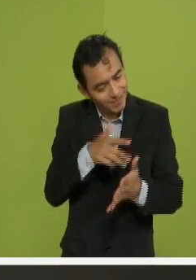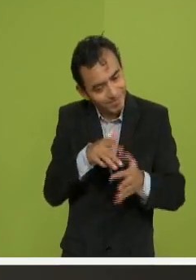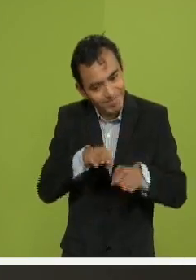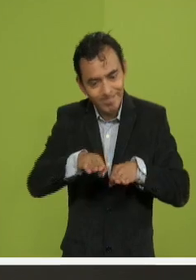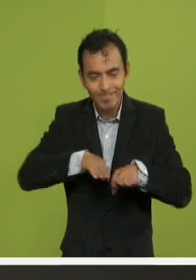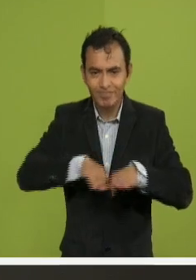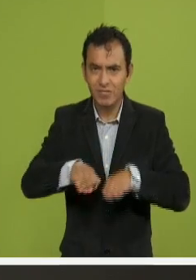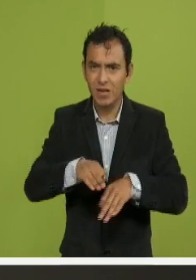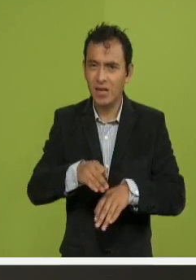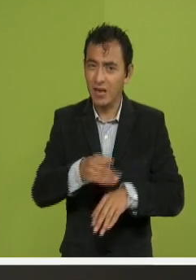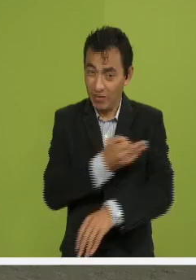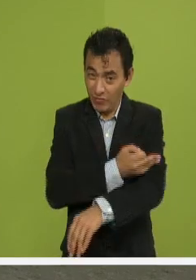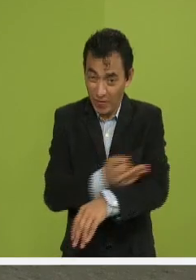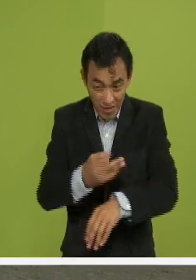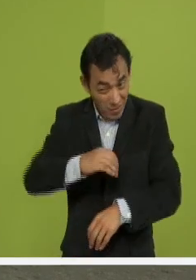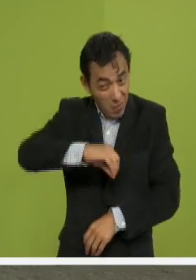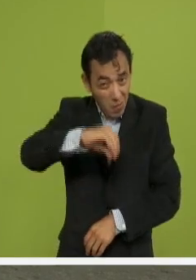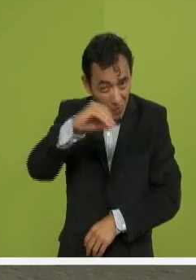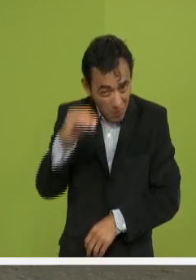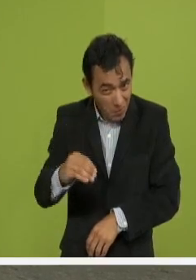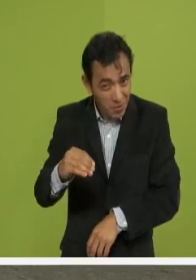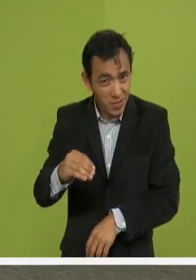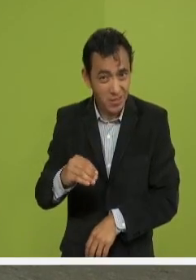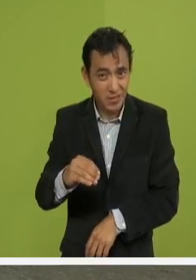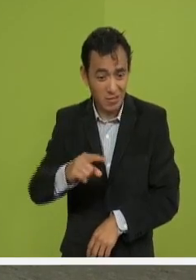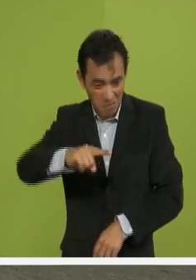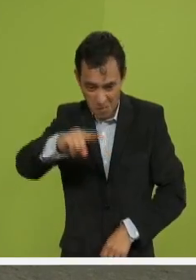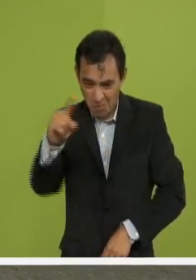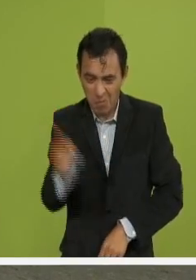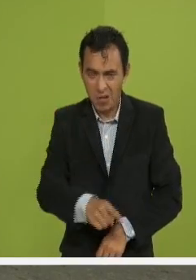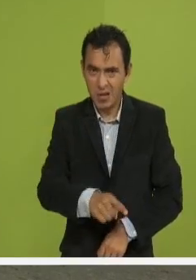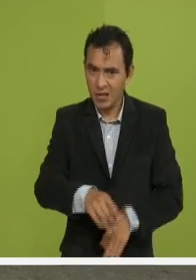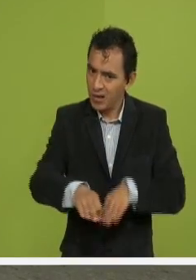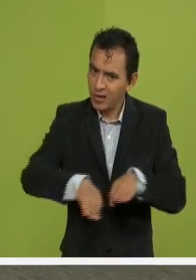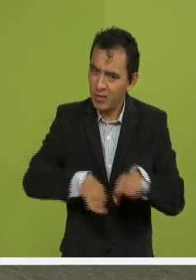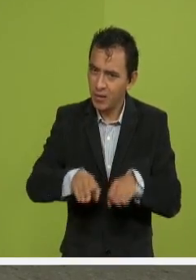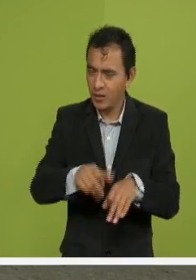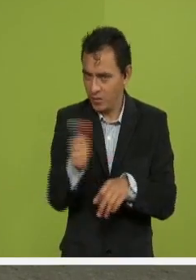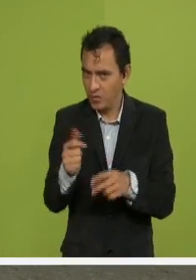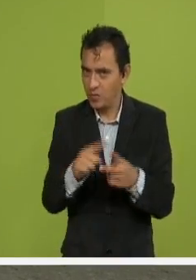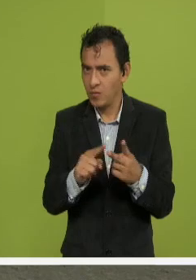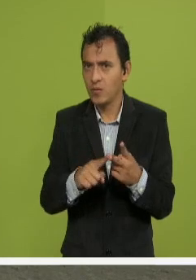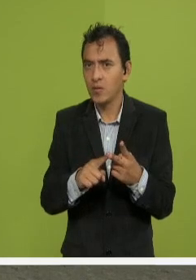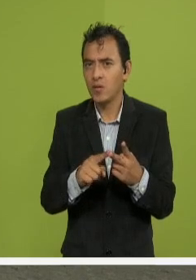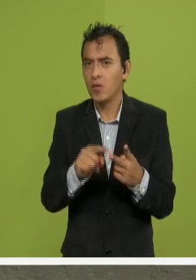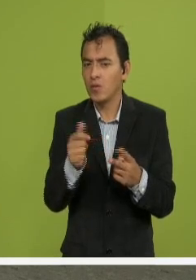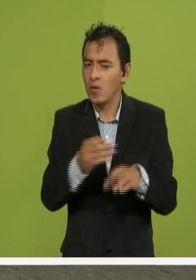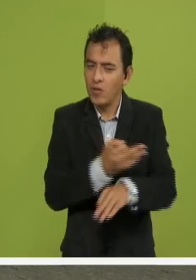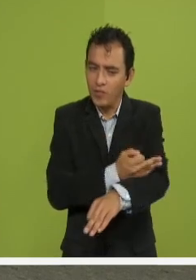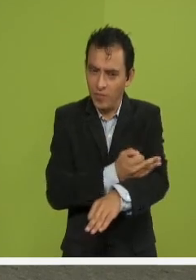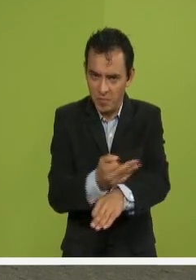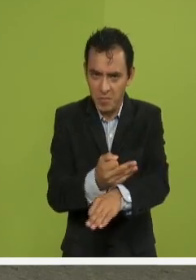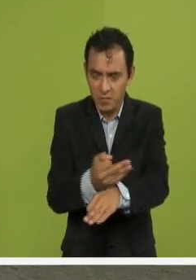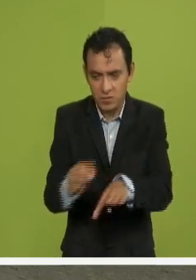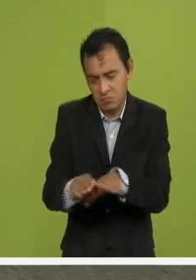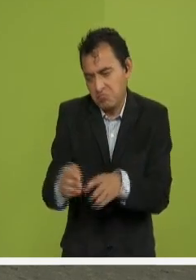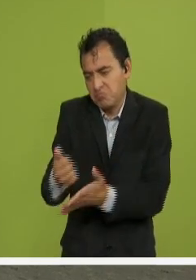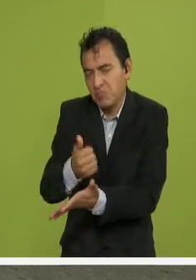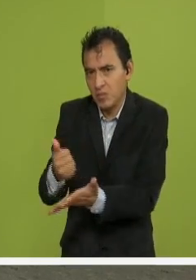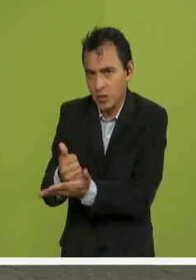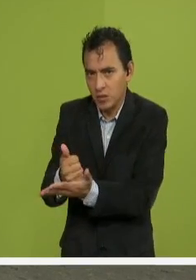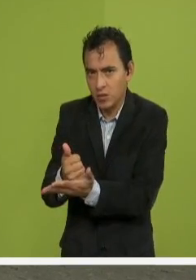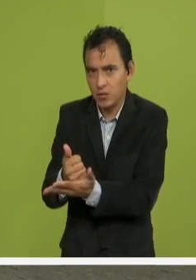familias obligan a los pequeños y a pequeñas a trabajar, ese es un punto. Y el otro es, o familias urbanas, como lo